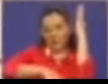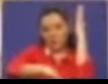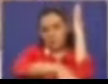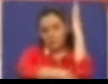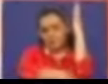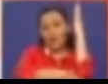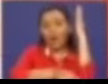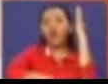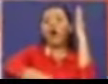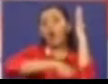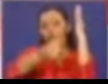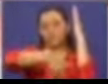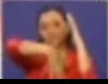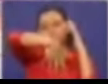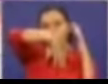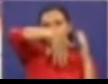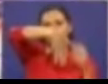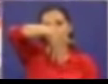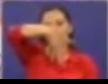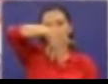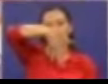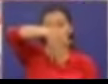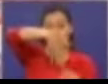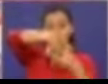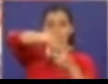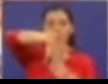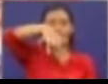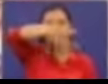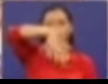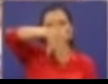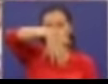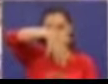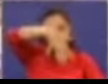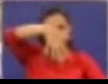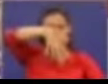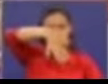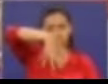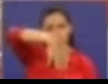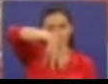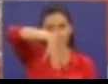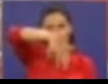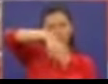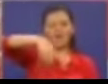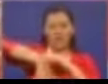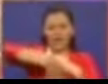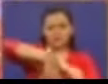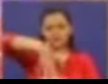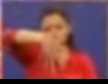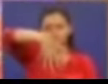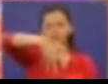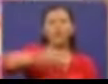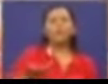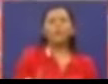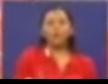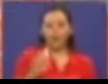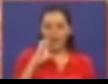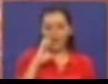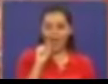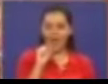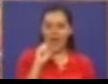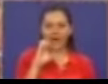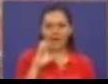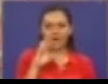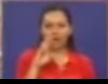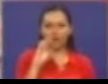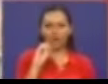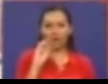ver la polla, aeroponía. Cultivo de planta en el aire, sin hacer uso del suelo. ¿Cómo sobreviven?